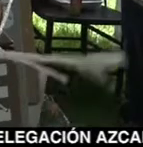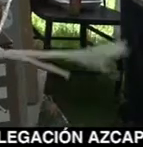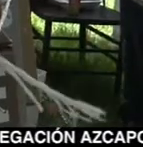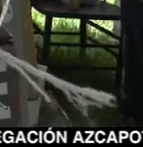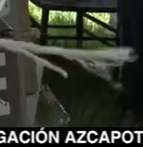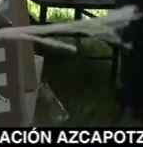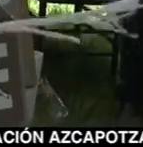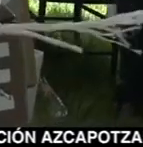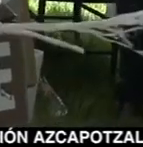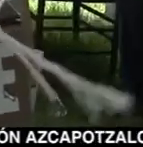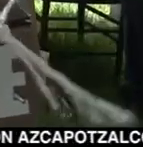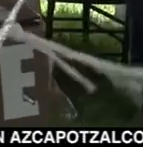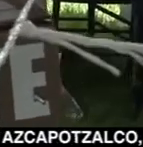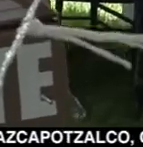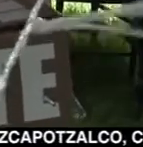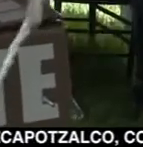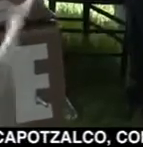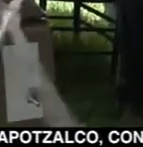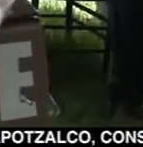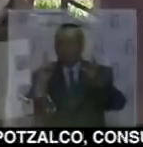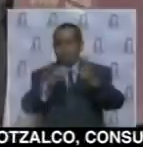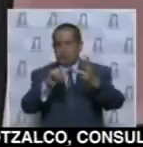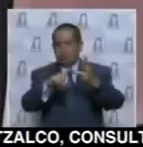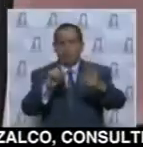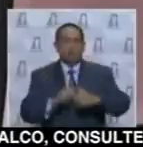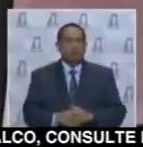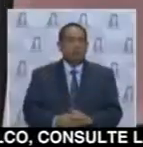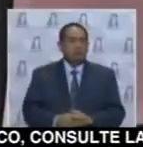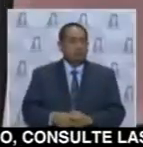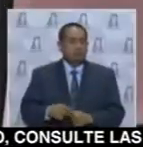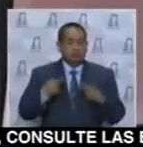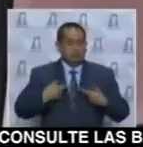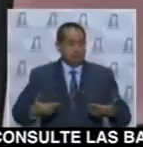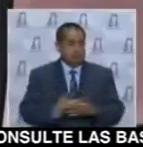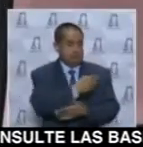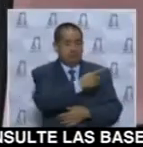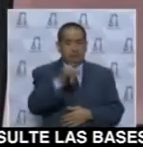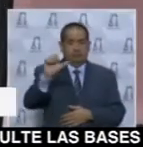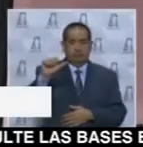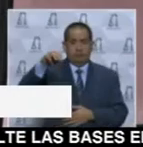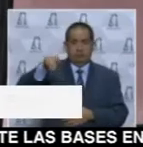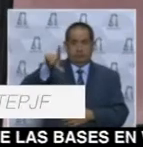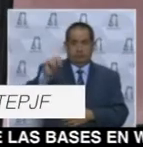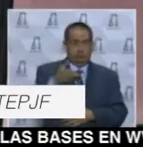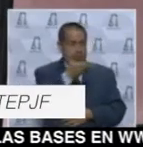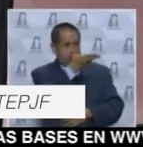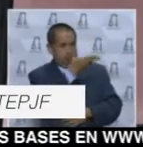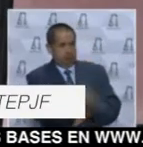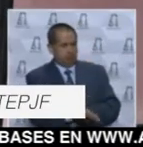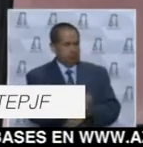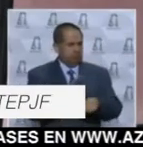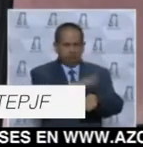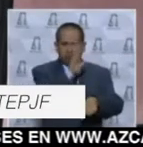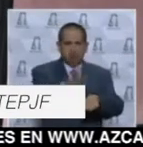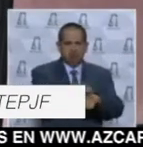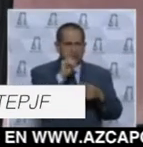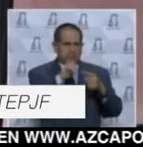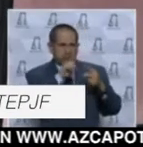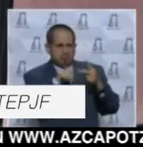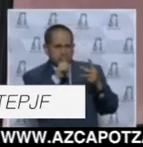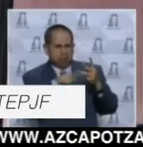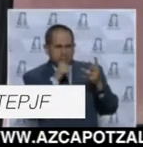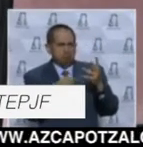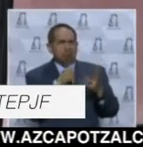que determinaron el triunfo de López Obrador. El ciudadano Andrés Manuel López Obrador satisface los requisitos